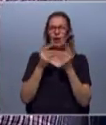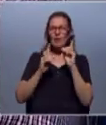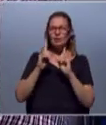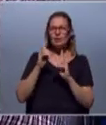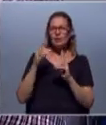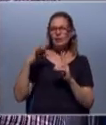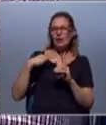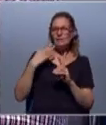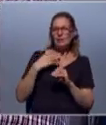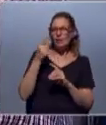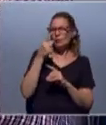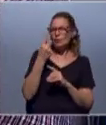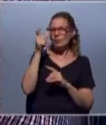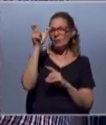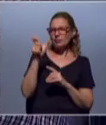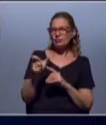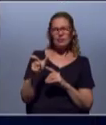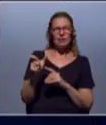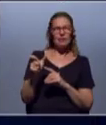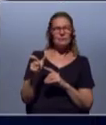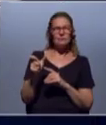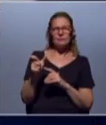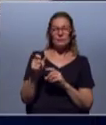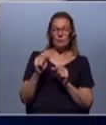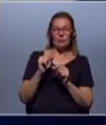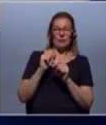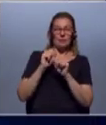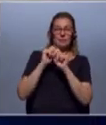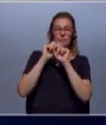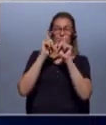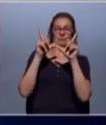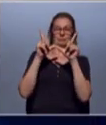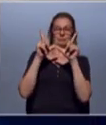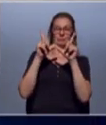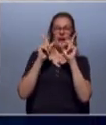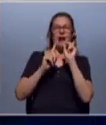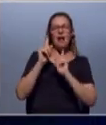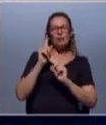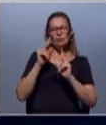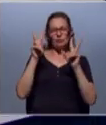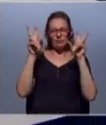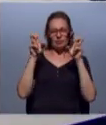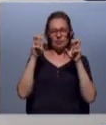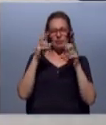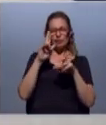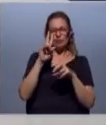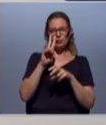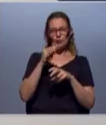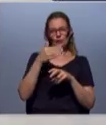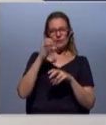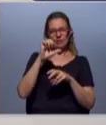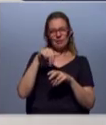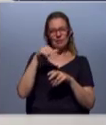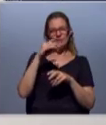en la vida una persona que lo hace despertar en algunos temas rubén darío dice que él se dio cuenta el valor